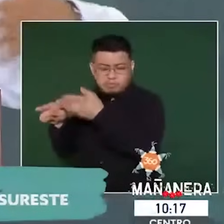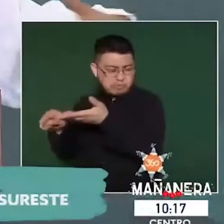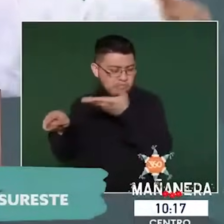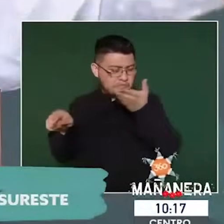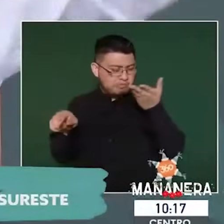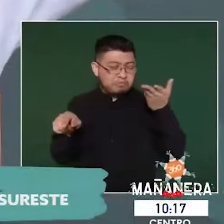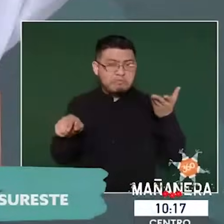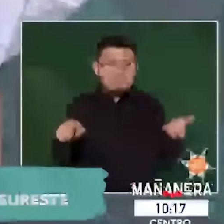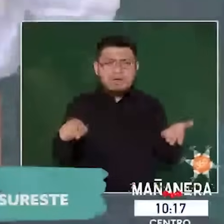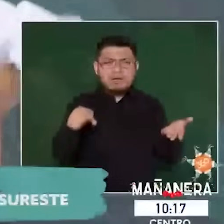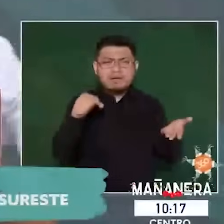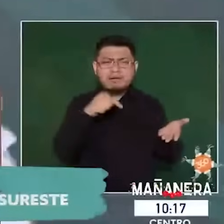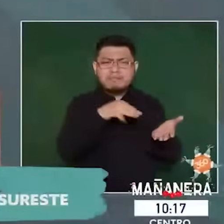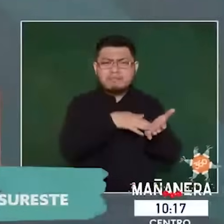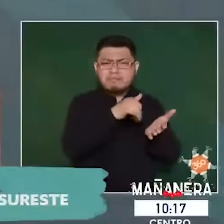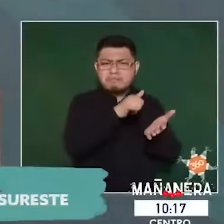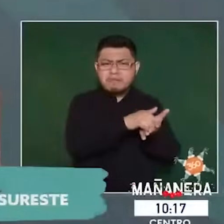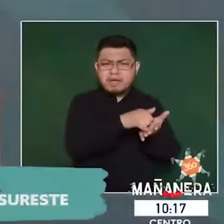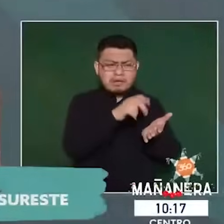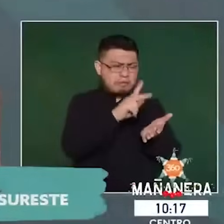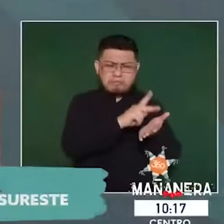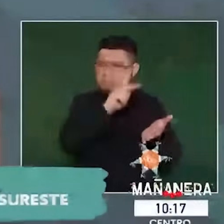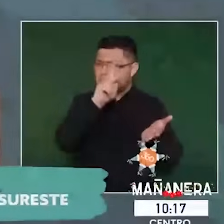la gran nación maya?